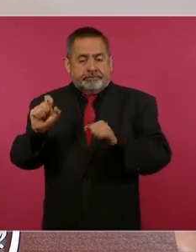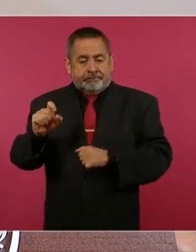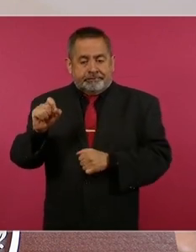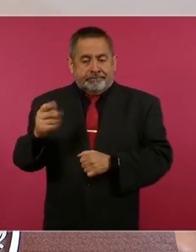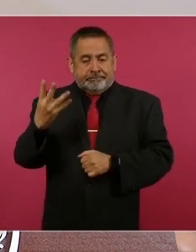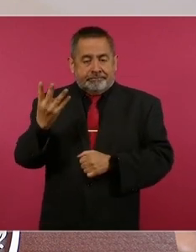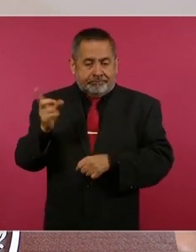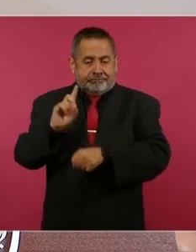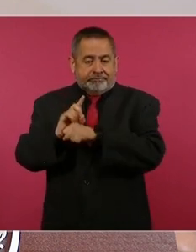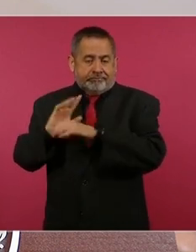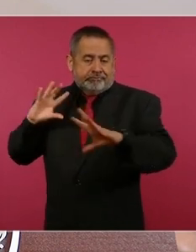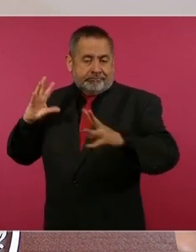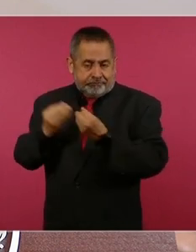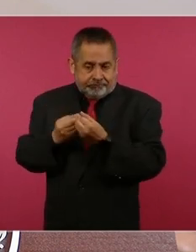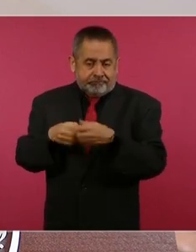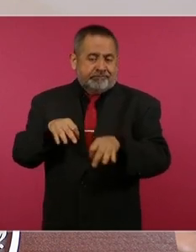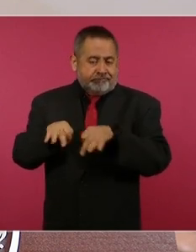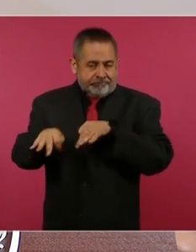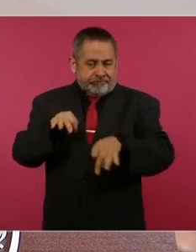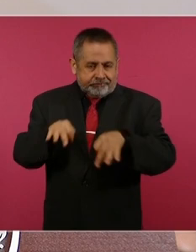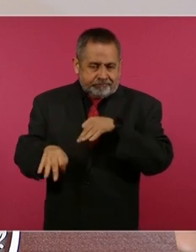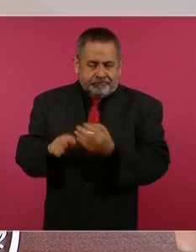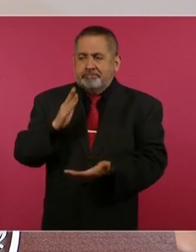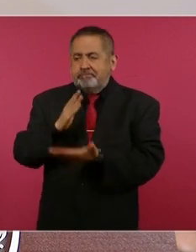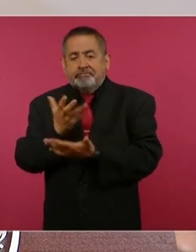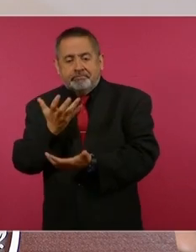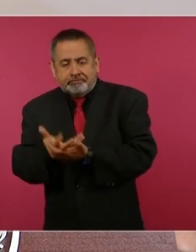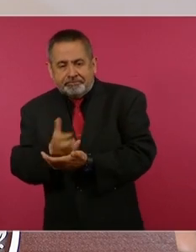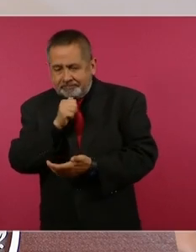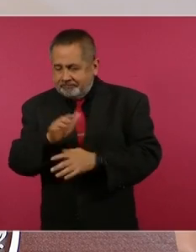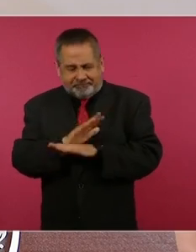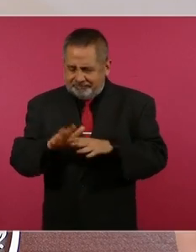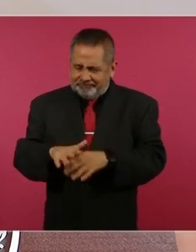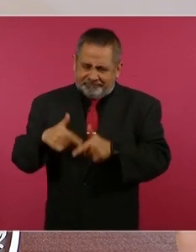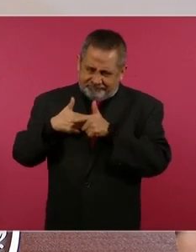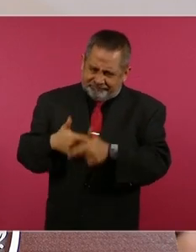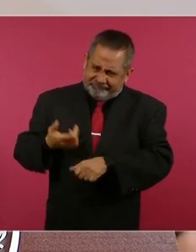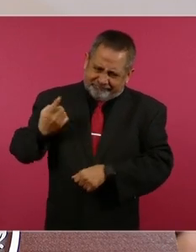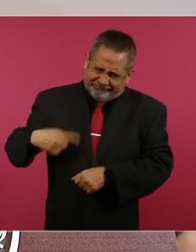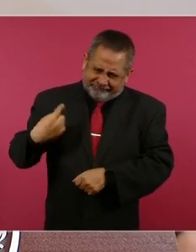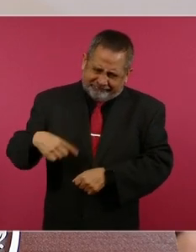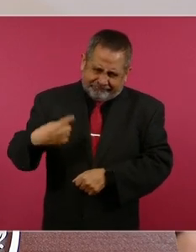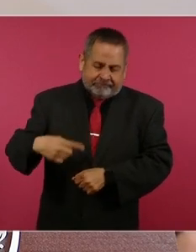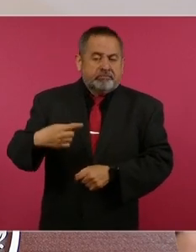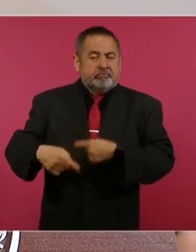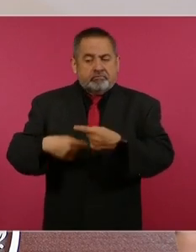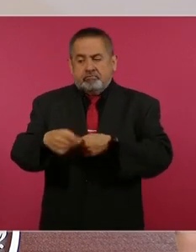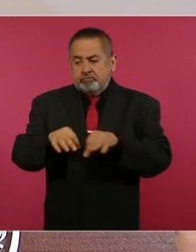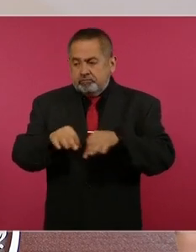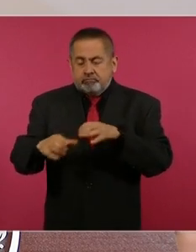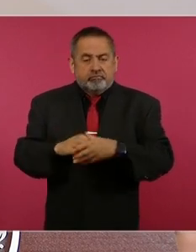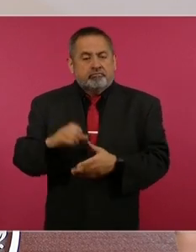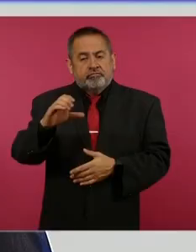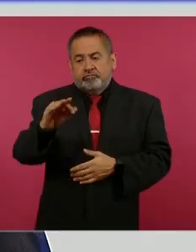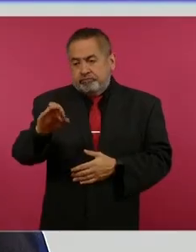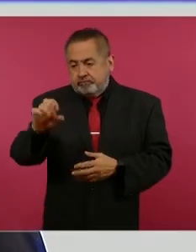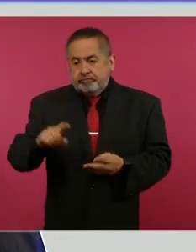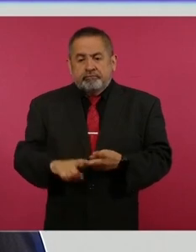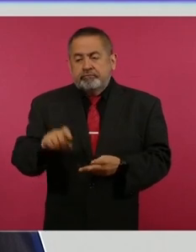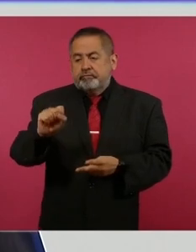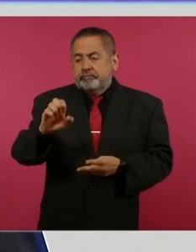624 días ininterrumpidos de trabajo. La Comisión Federal de Electricidad, la SEDENA y